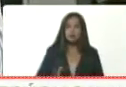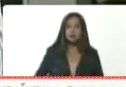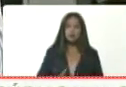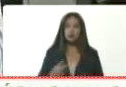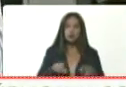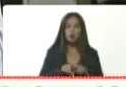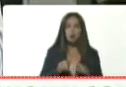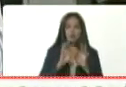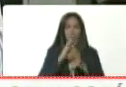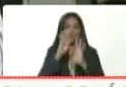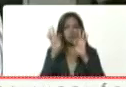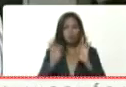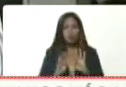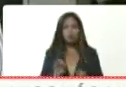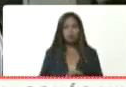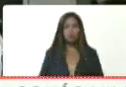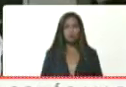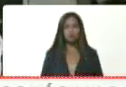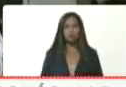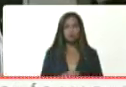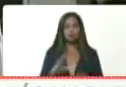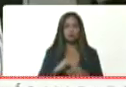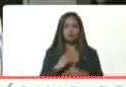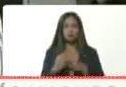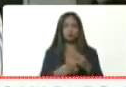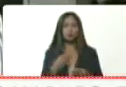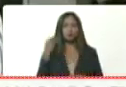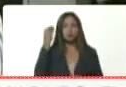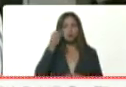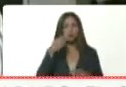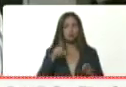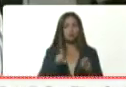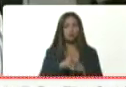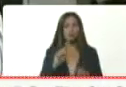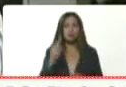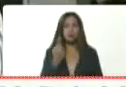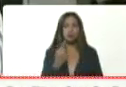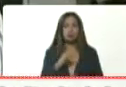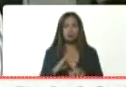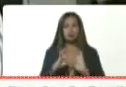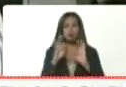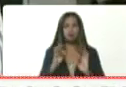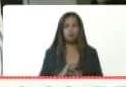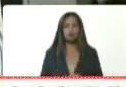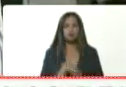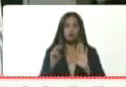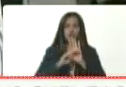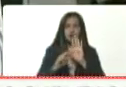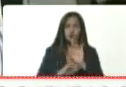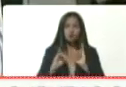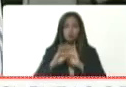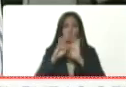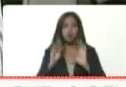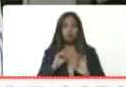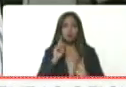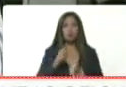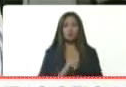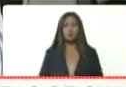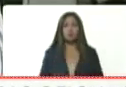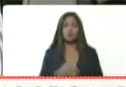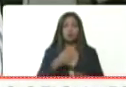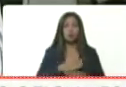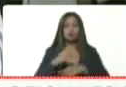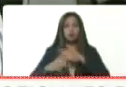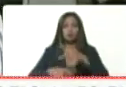es que la adquisición se hizo pensando primeramente en eso que ha sido su instrucción y era un